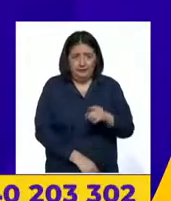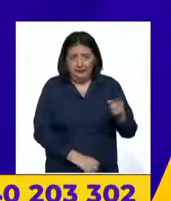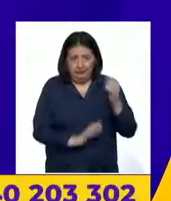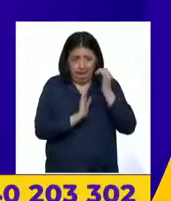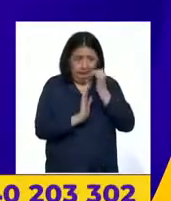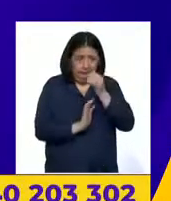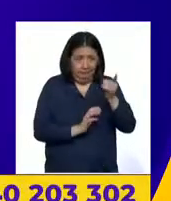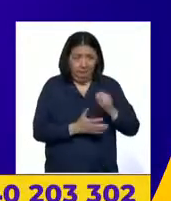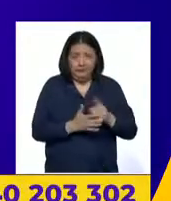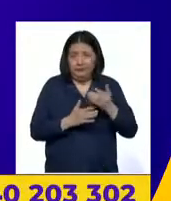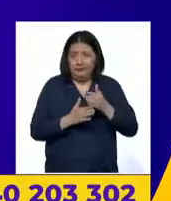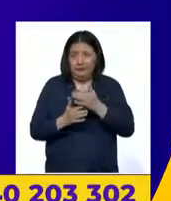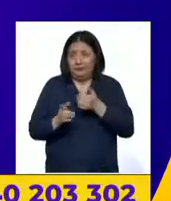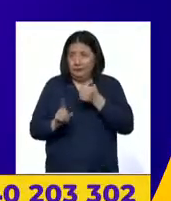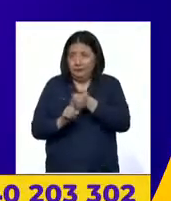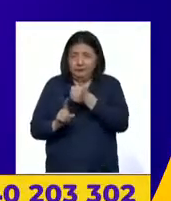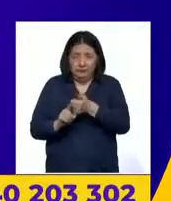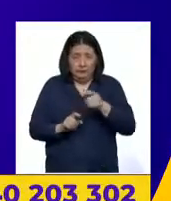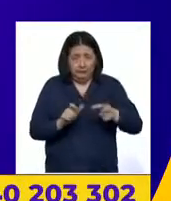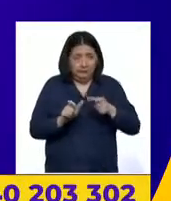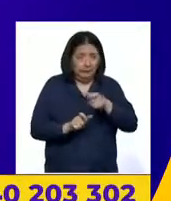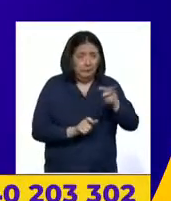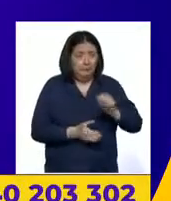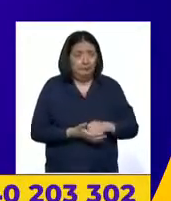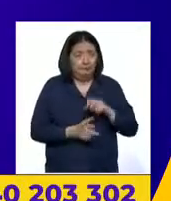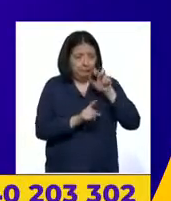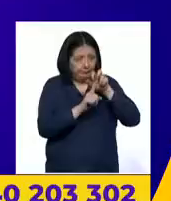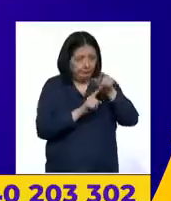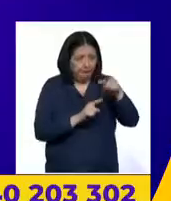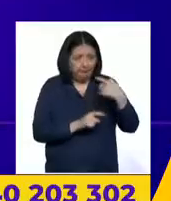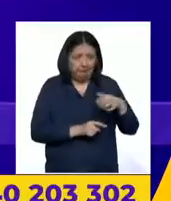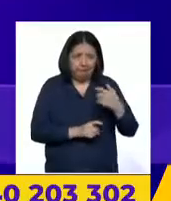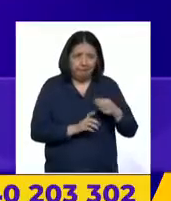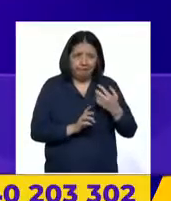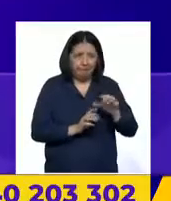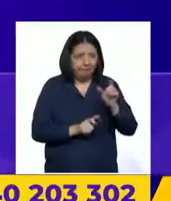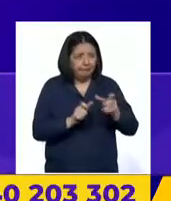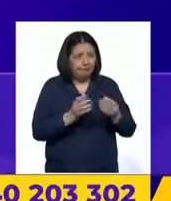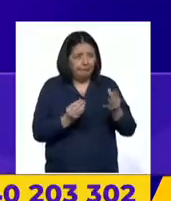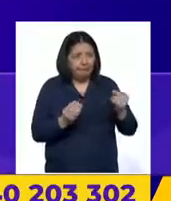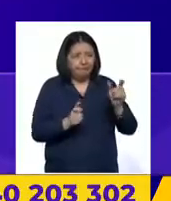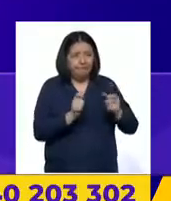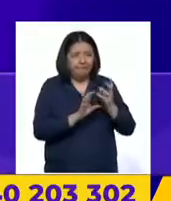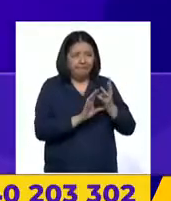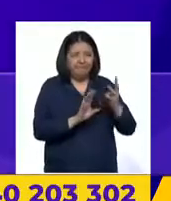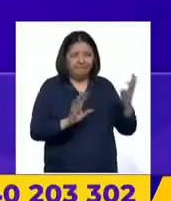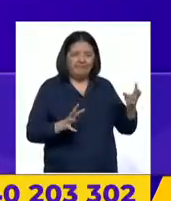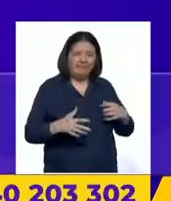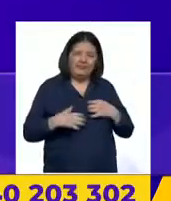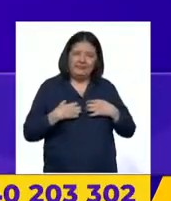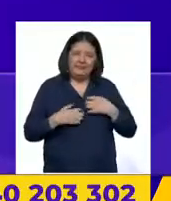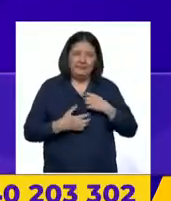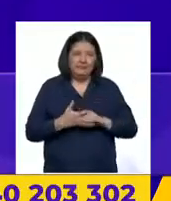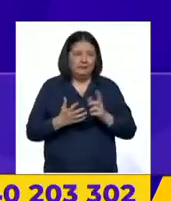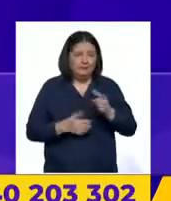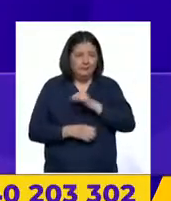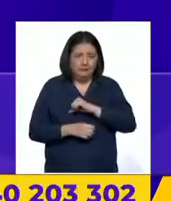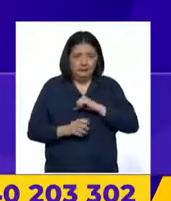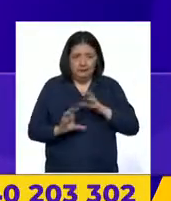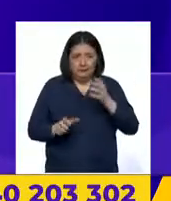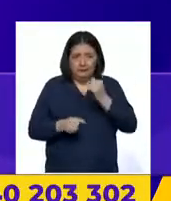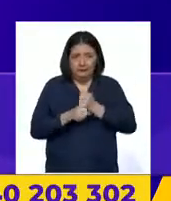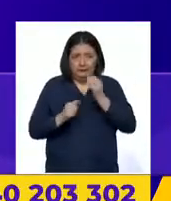imágenes compartidas por los mismos afectados, se observa una cantidad de pacientes bastante mortificados por la actitud de